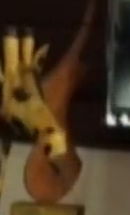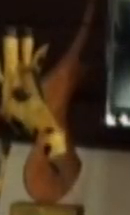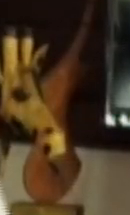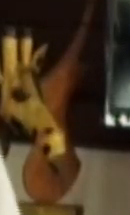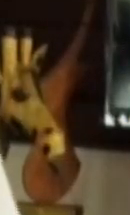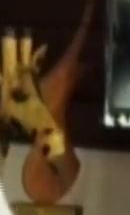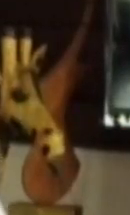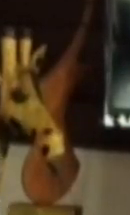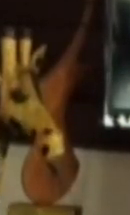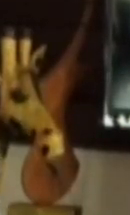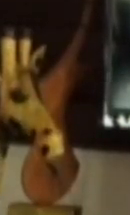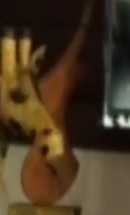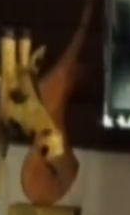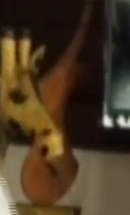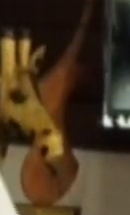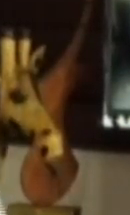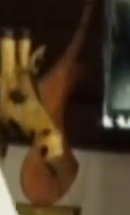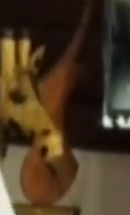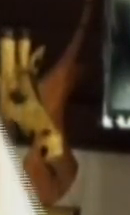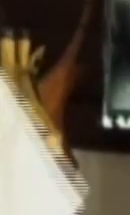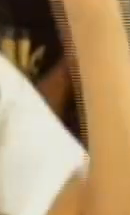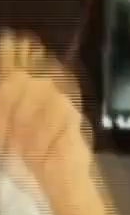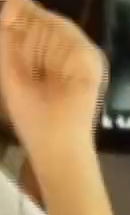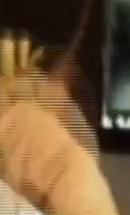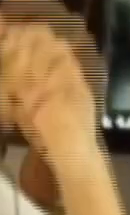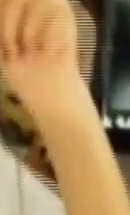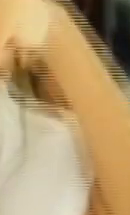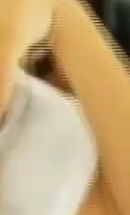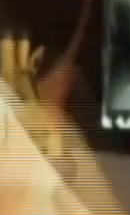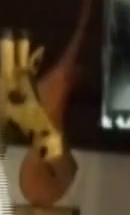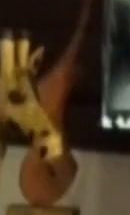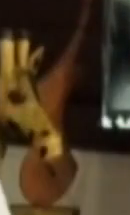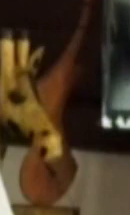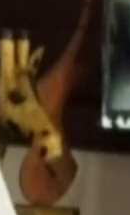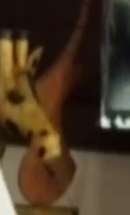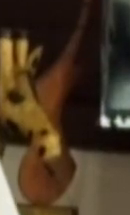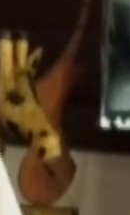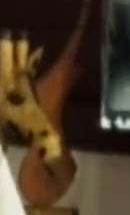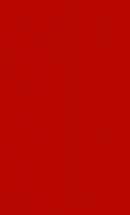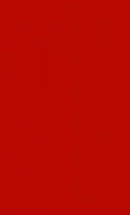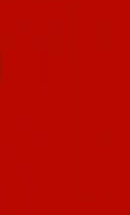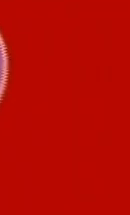Cuídate, protégete, quédate en casa.